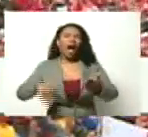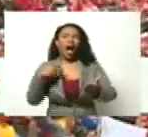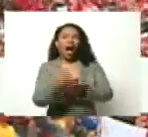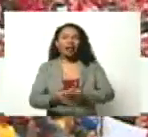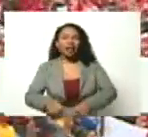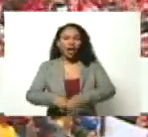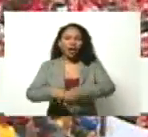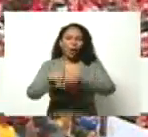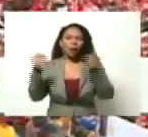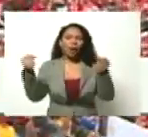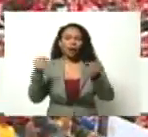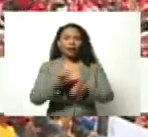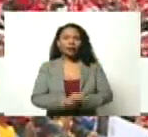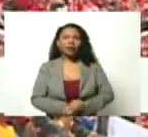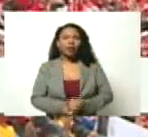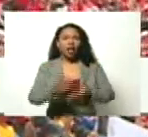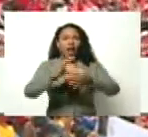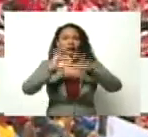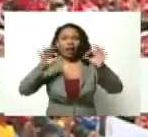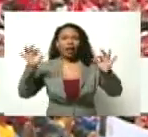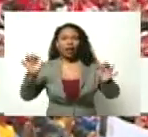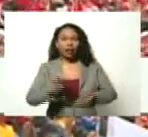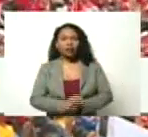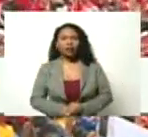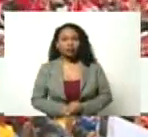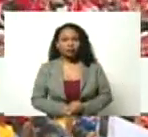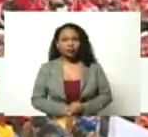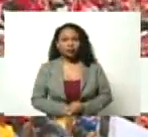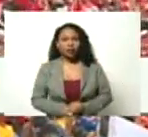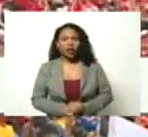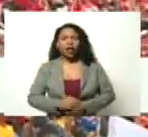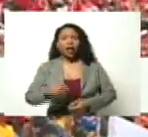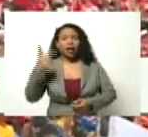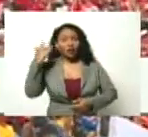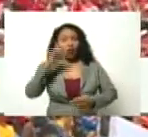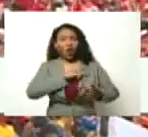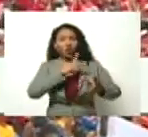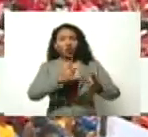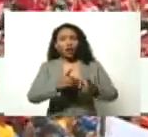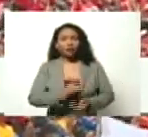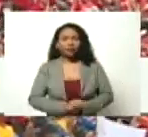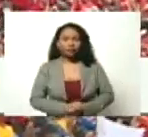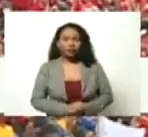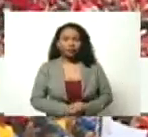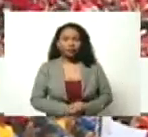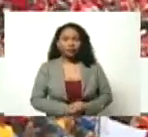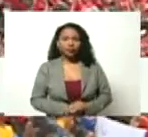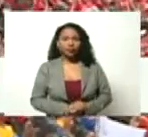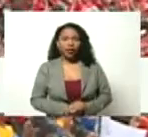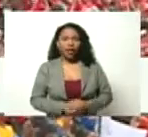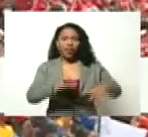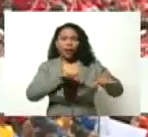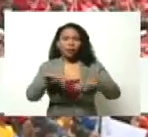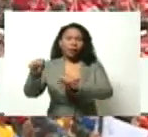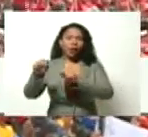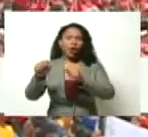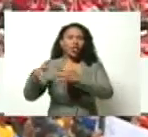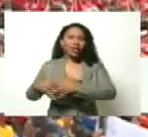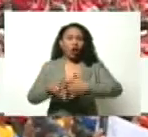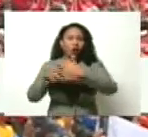romper las cadenas que por voluntad del imperialismo